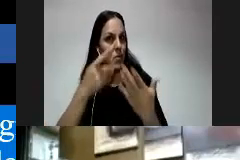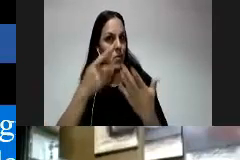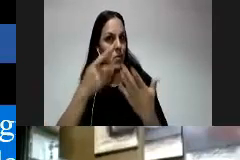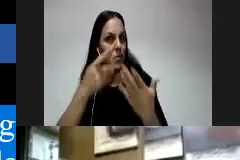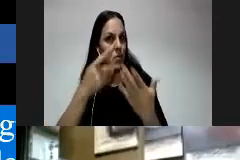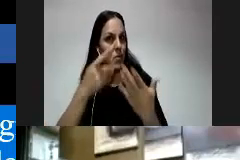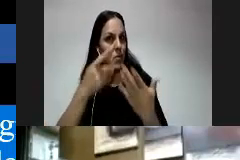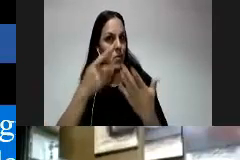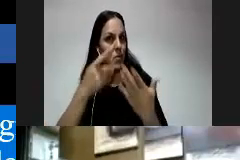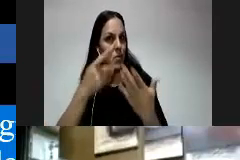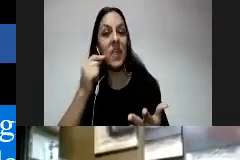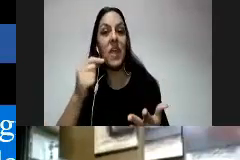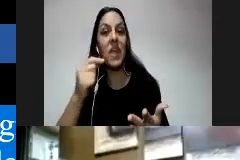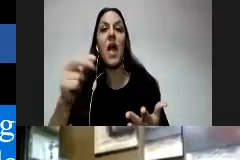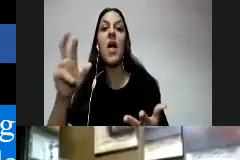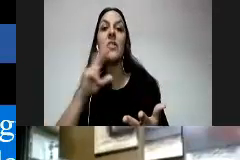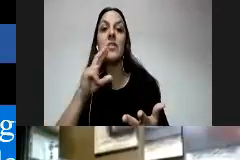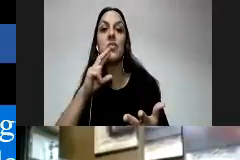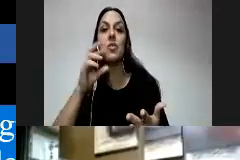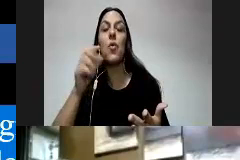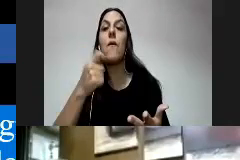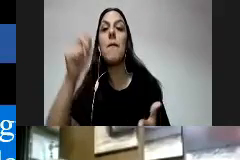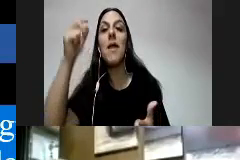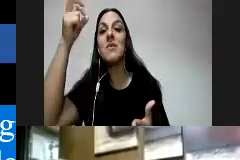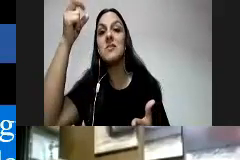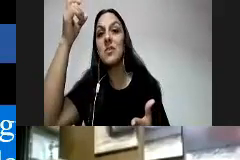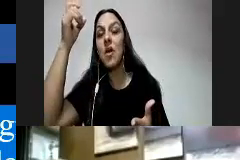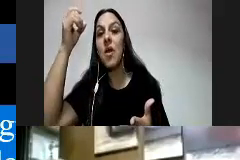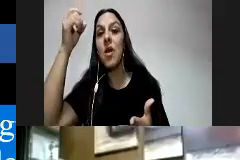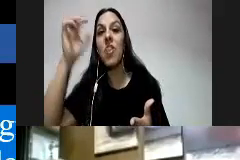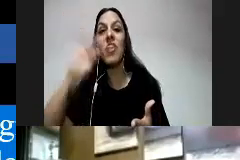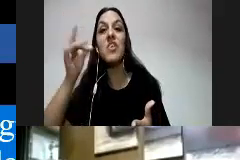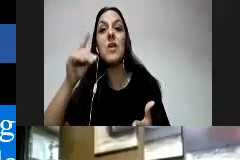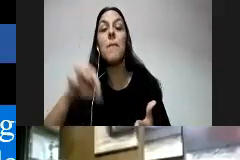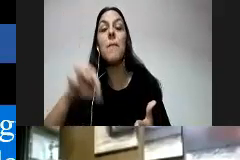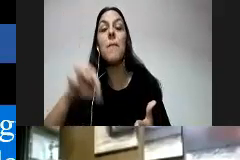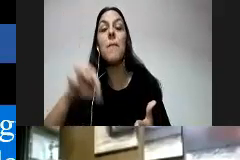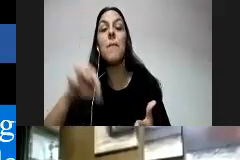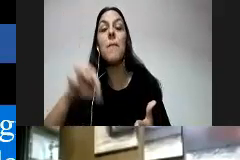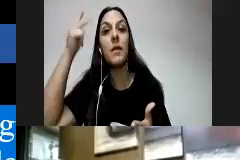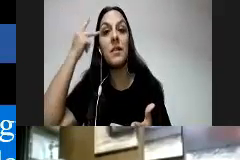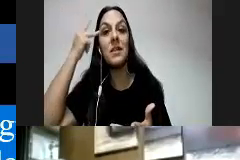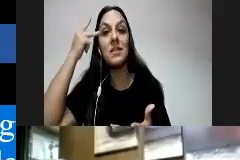19/12/2018 sacó, teniendo en cuenta la resolución 38/04,